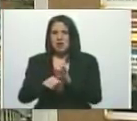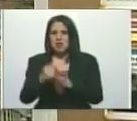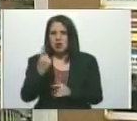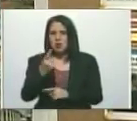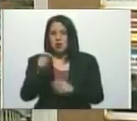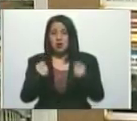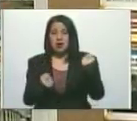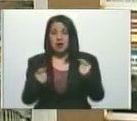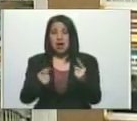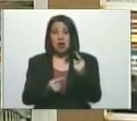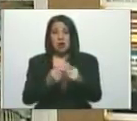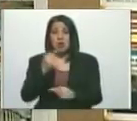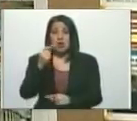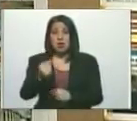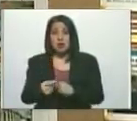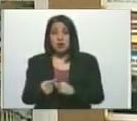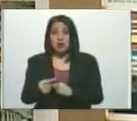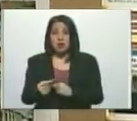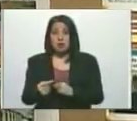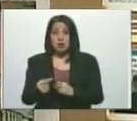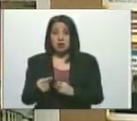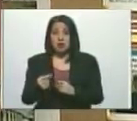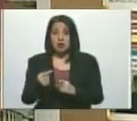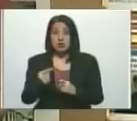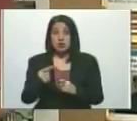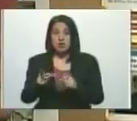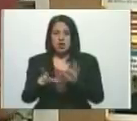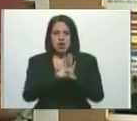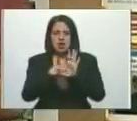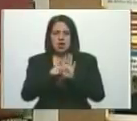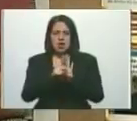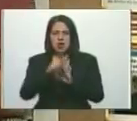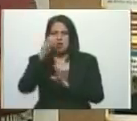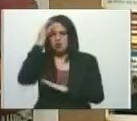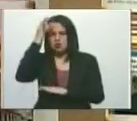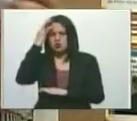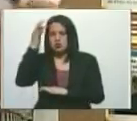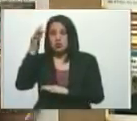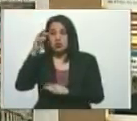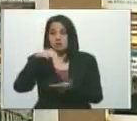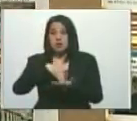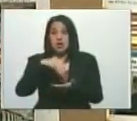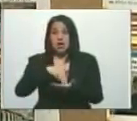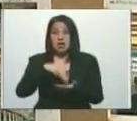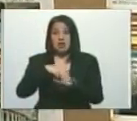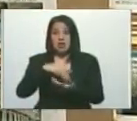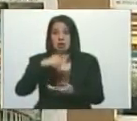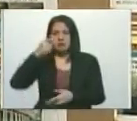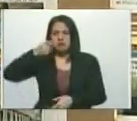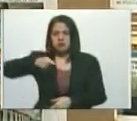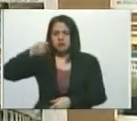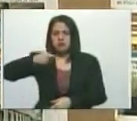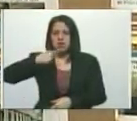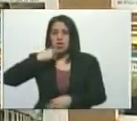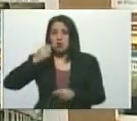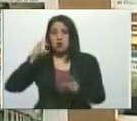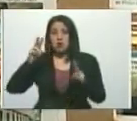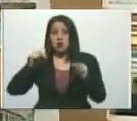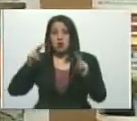después del Consejo Legislativo de Miranda, cuando era, en teoría, diputado, no lo entregó nunca.